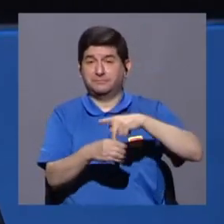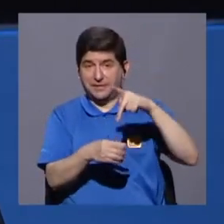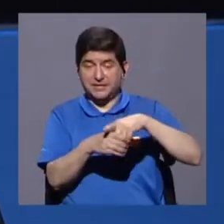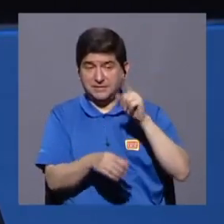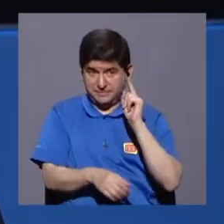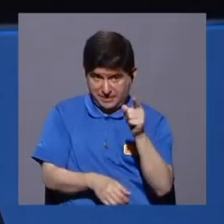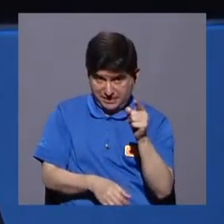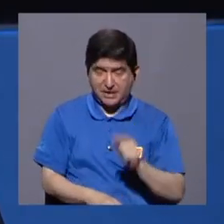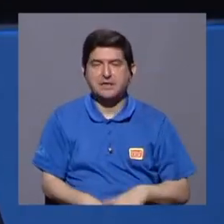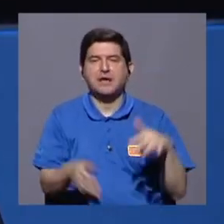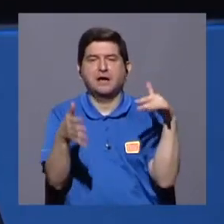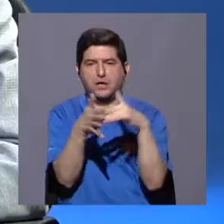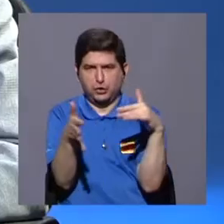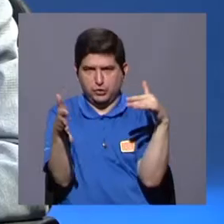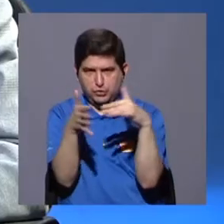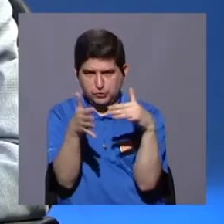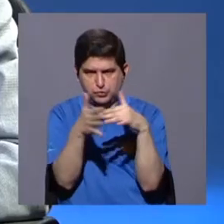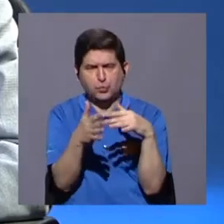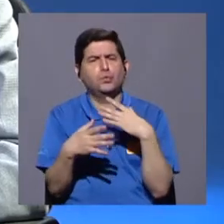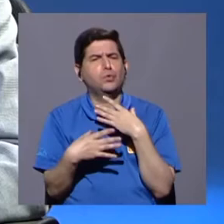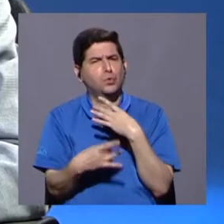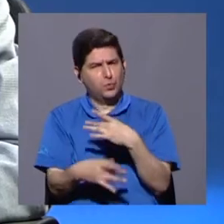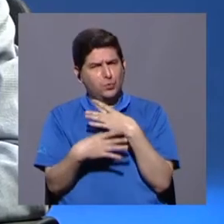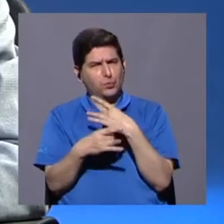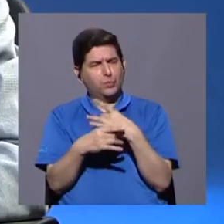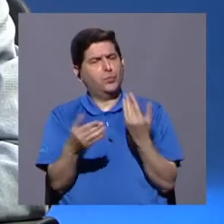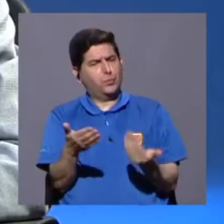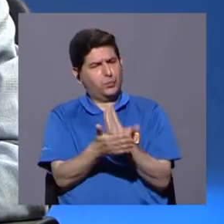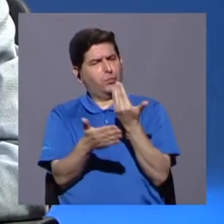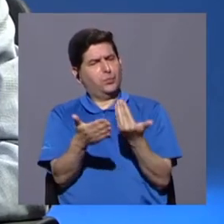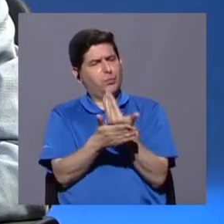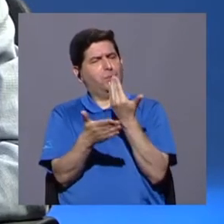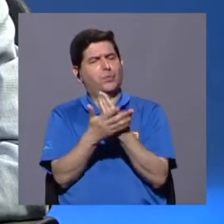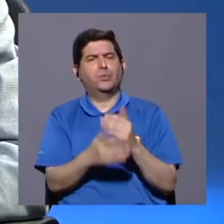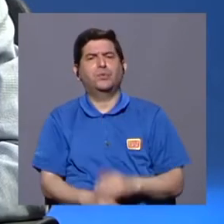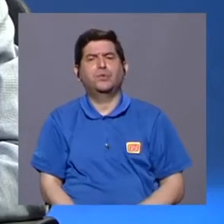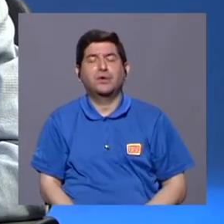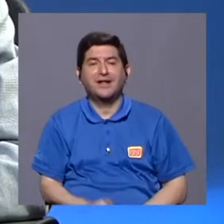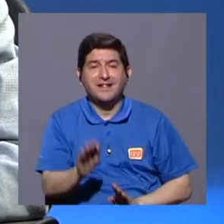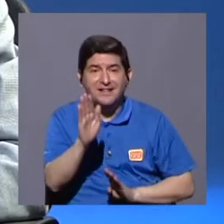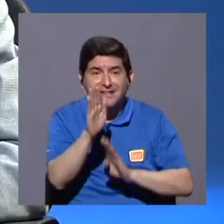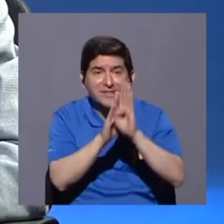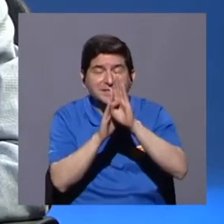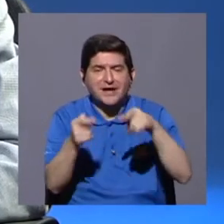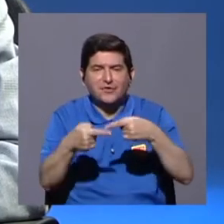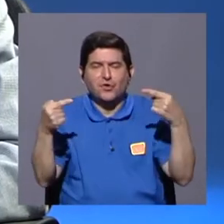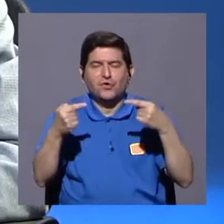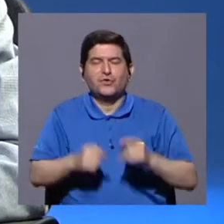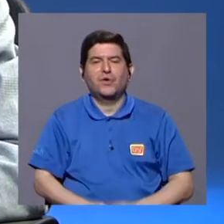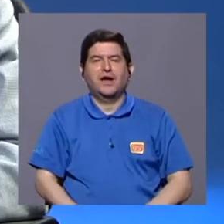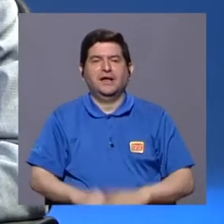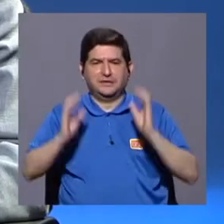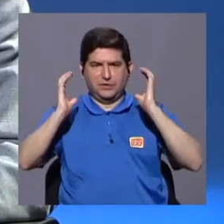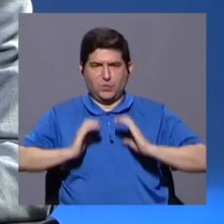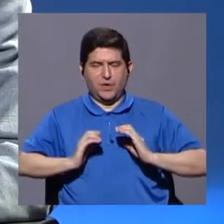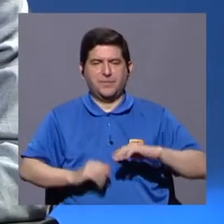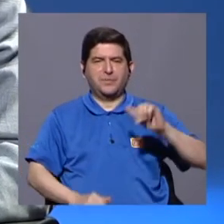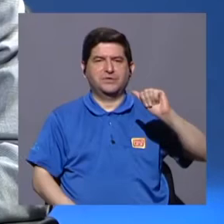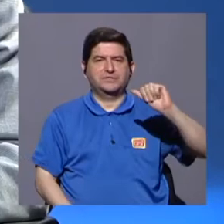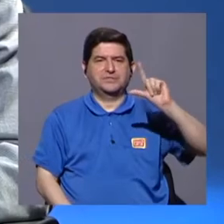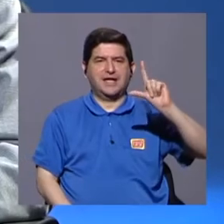en un estudio interesante y muy reciente sobre desarrollo anticuerpo de alpaca que son